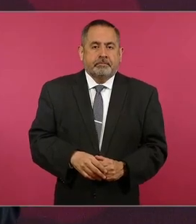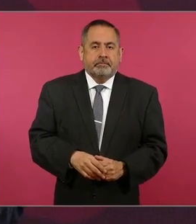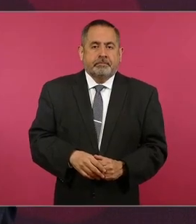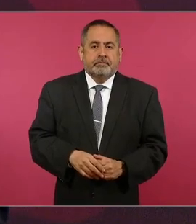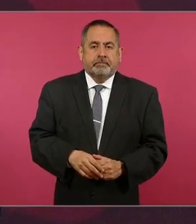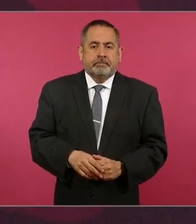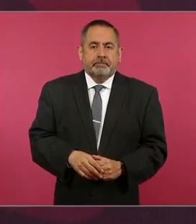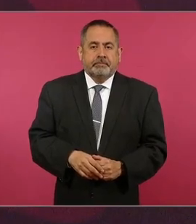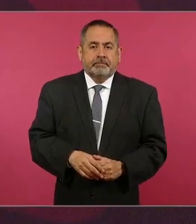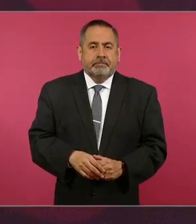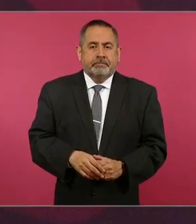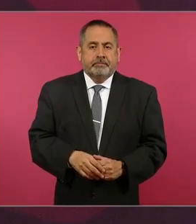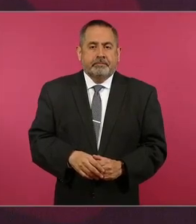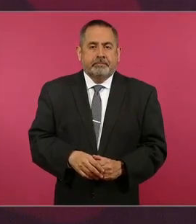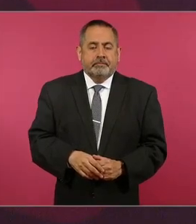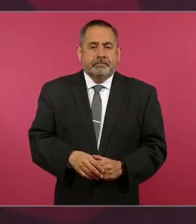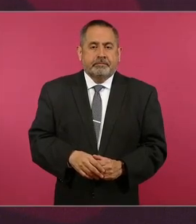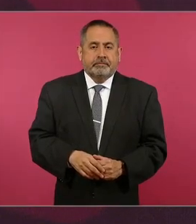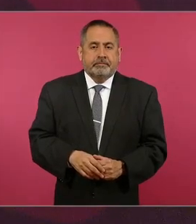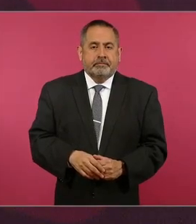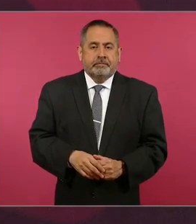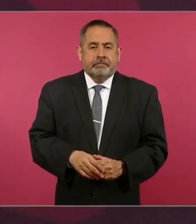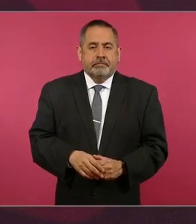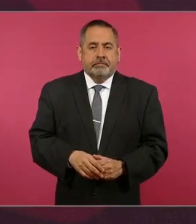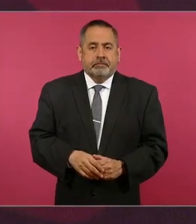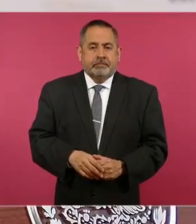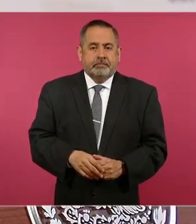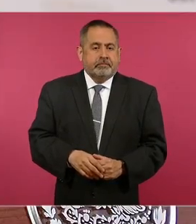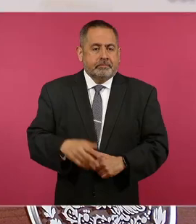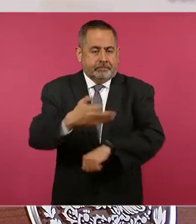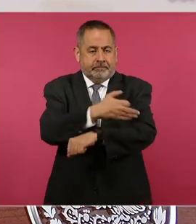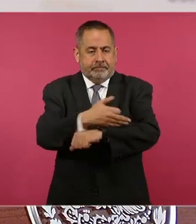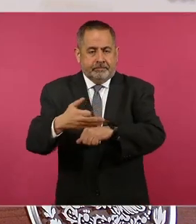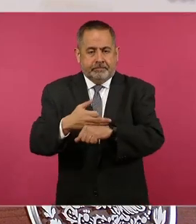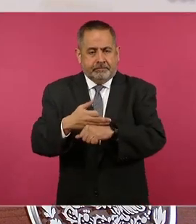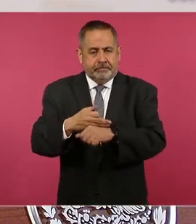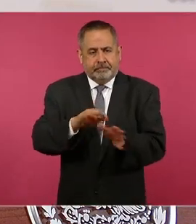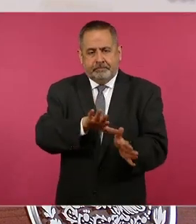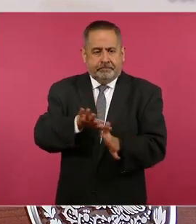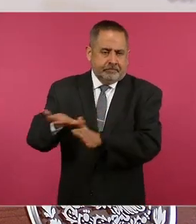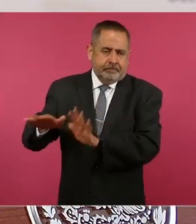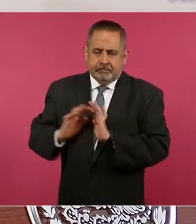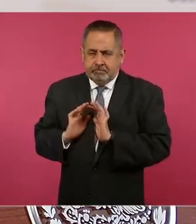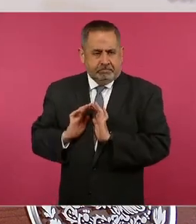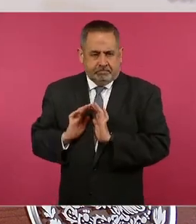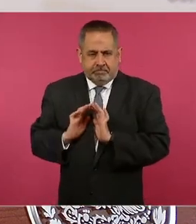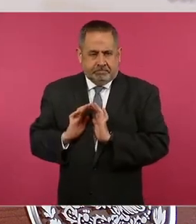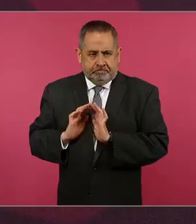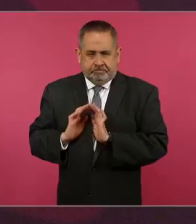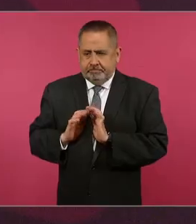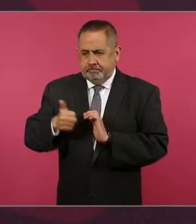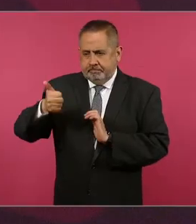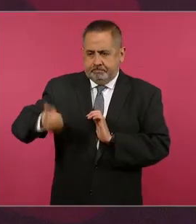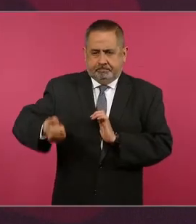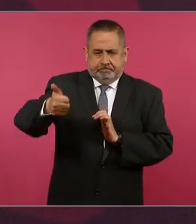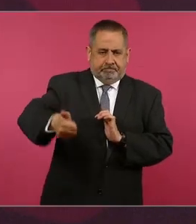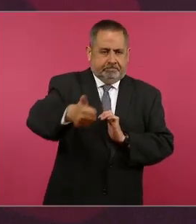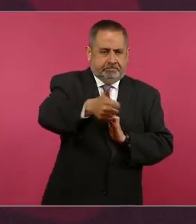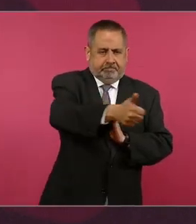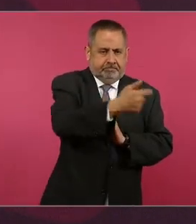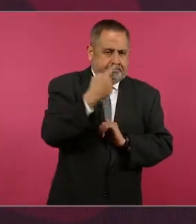no no no no no a la familia que cada persona